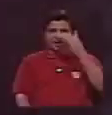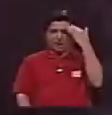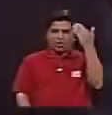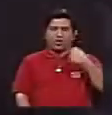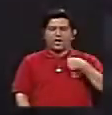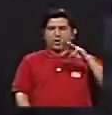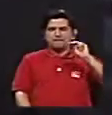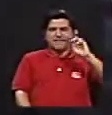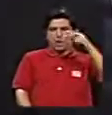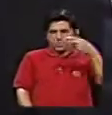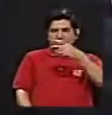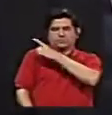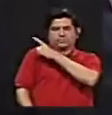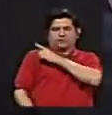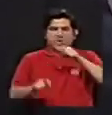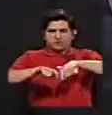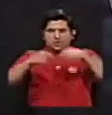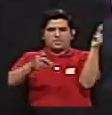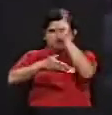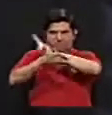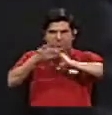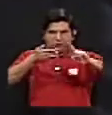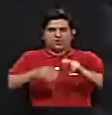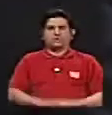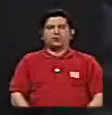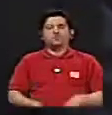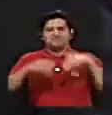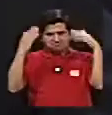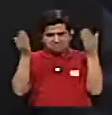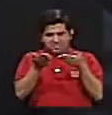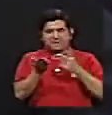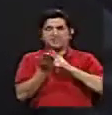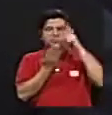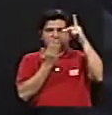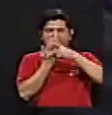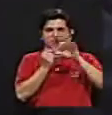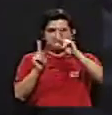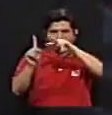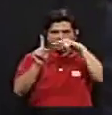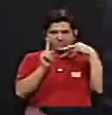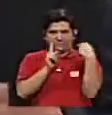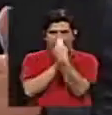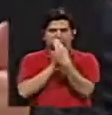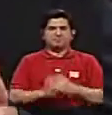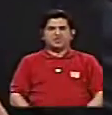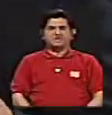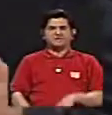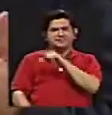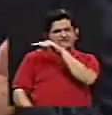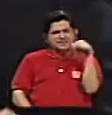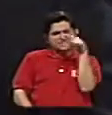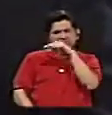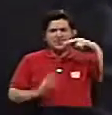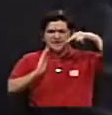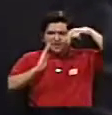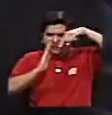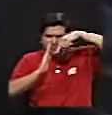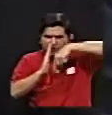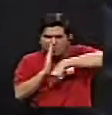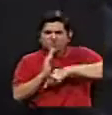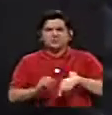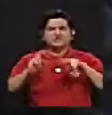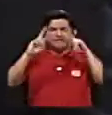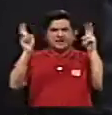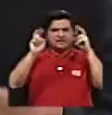Hola, soy Mauricio Herrera, director del Semanario Universidad, y le doy la bienvenida a su programa Puntos de Vista, donde cada semana profundizamos en